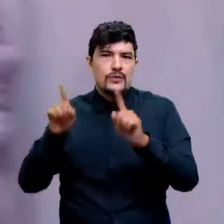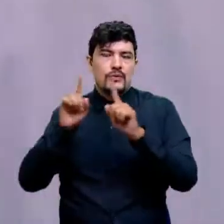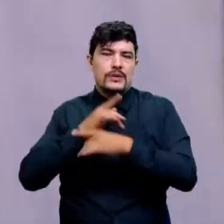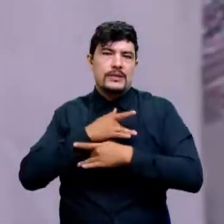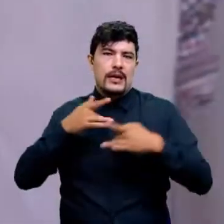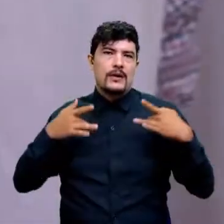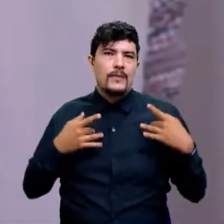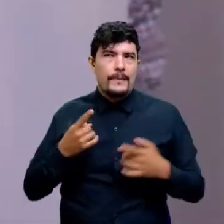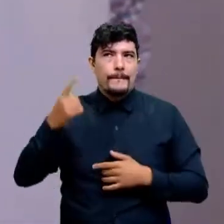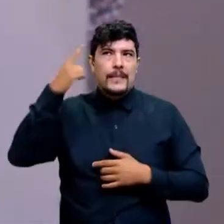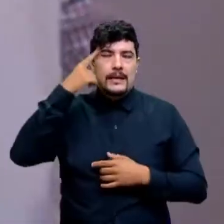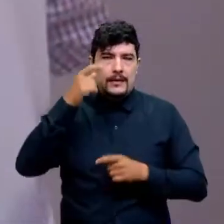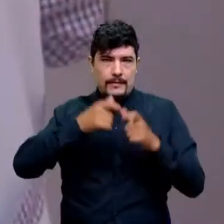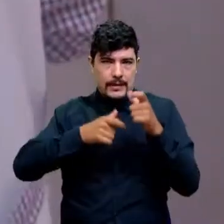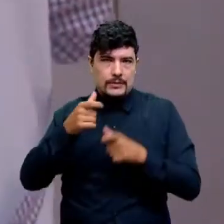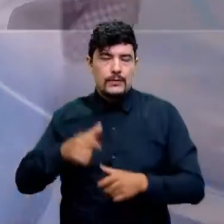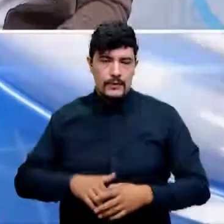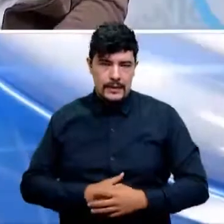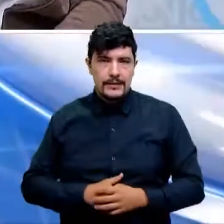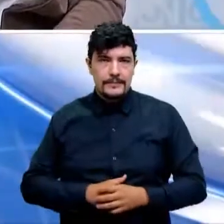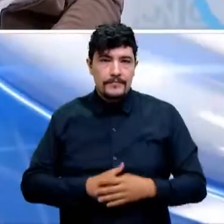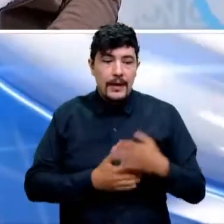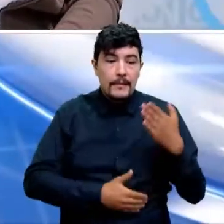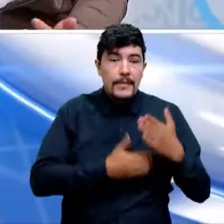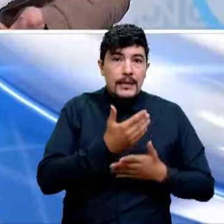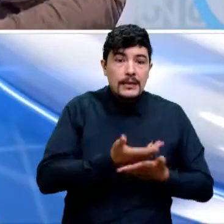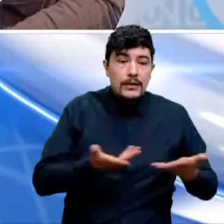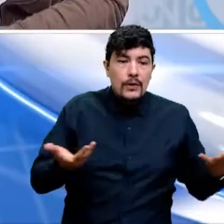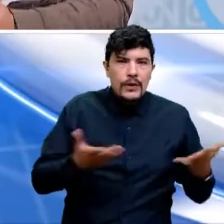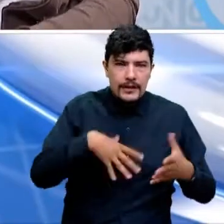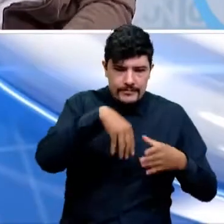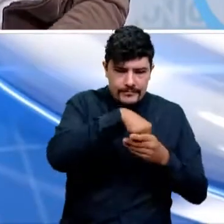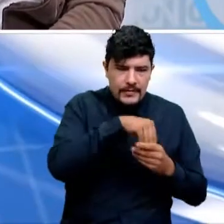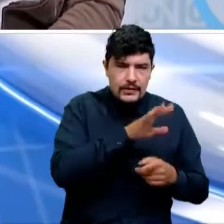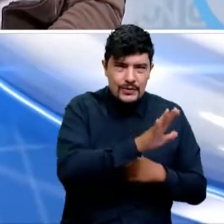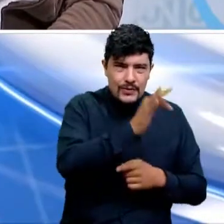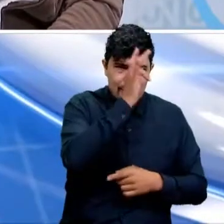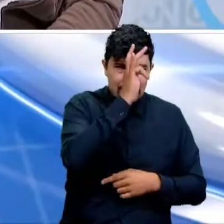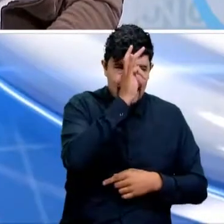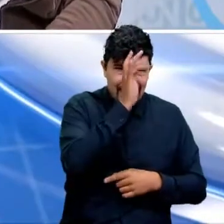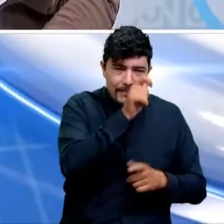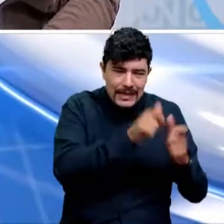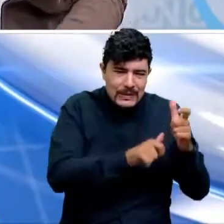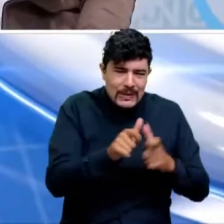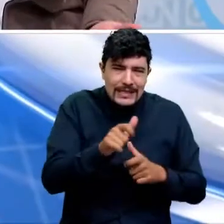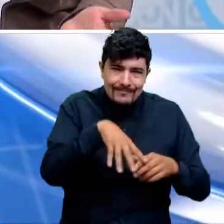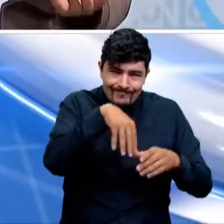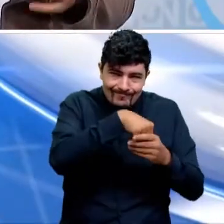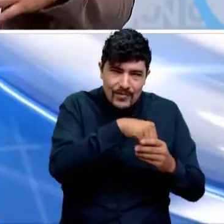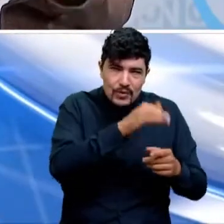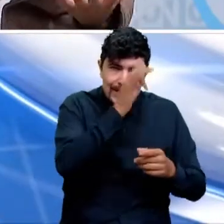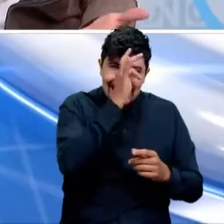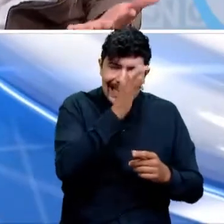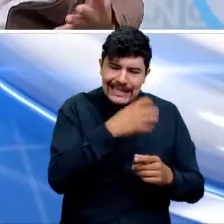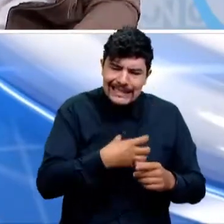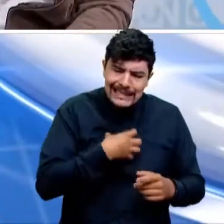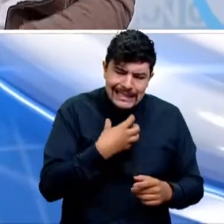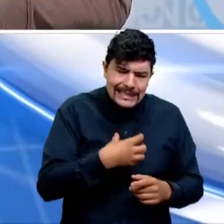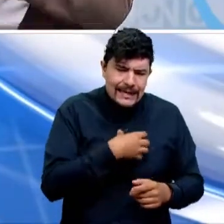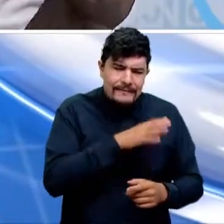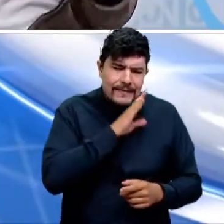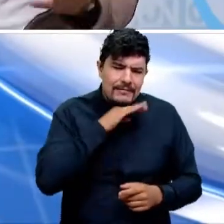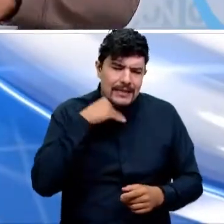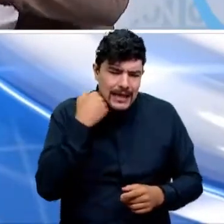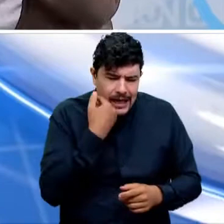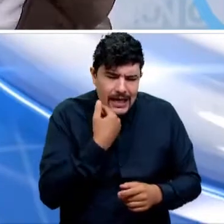salud mental de las personas, empezando en el hospital con pacientes que están en el servicio de hospitalización, niños y